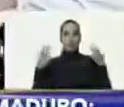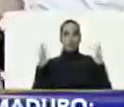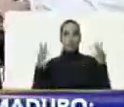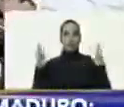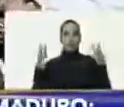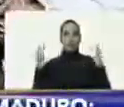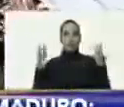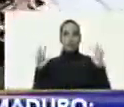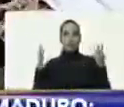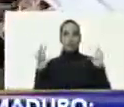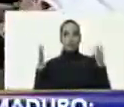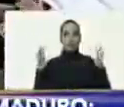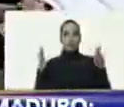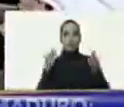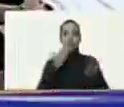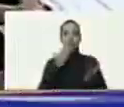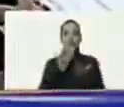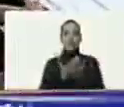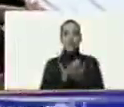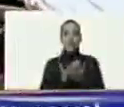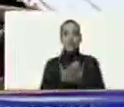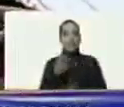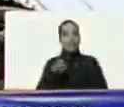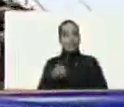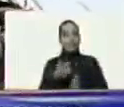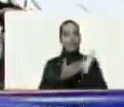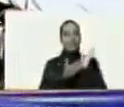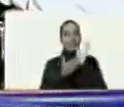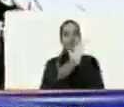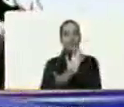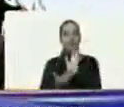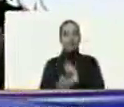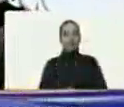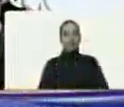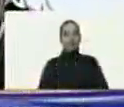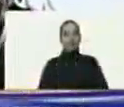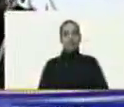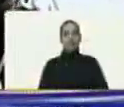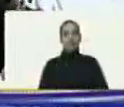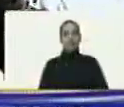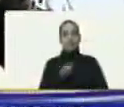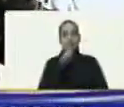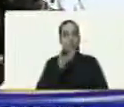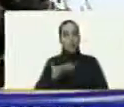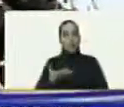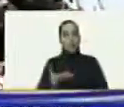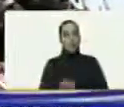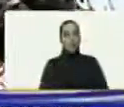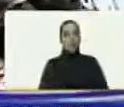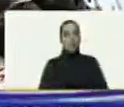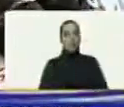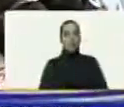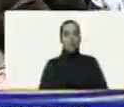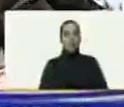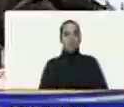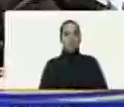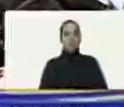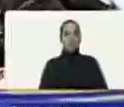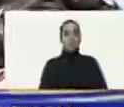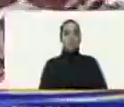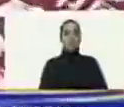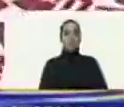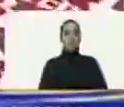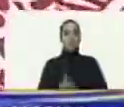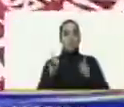Correcto, muchas gracias por este detalle. Tan bonito. Bueno, aquí tenemos también a